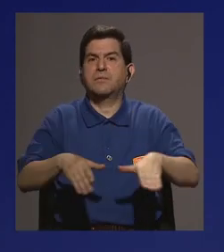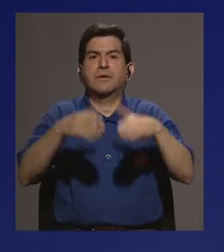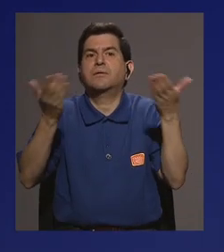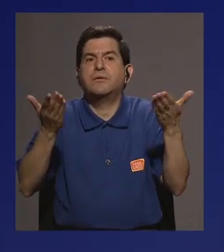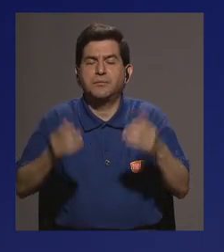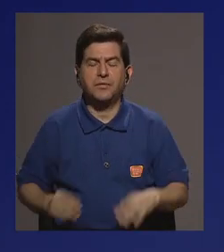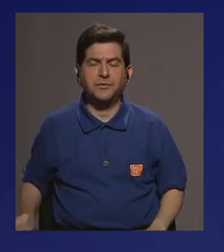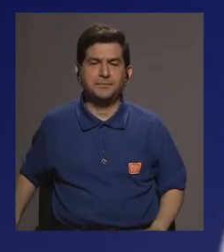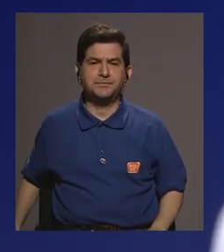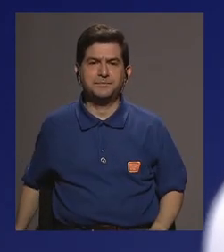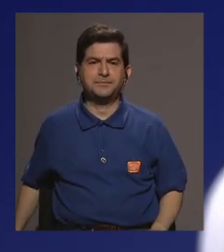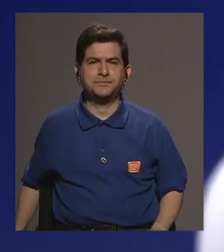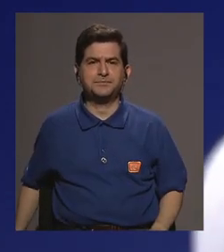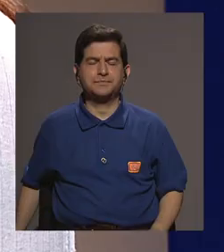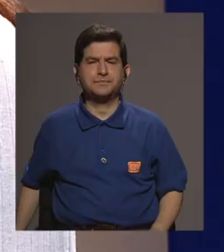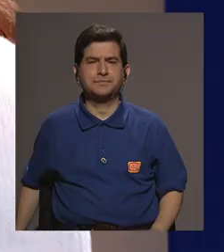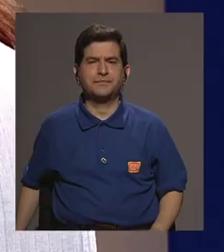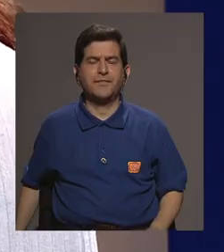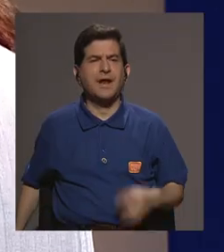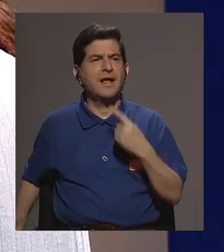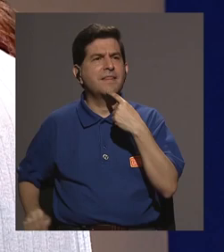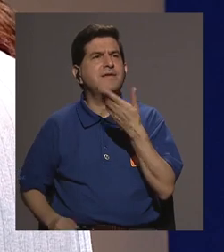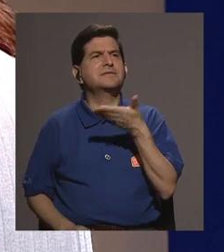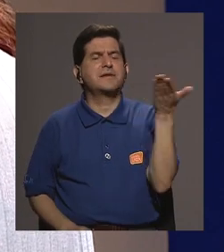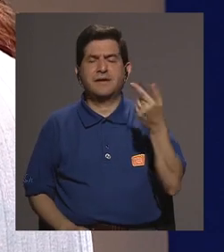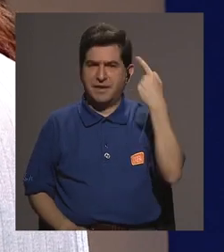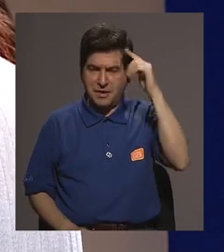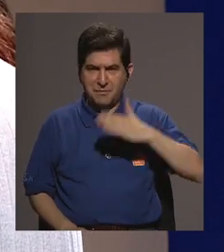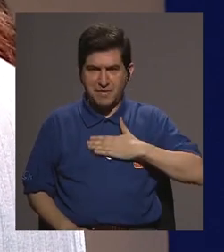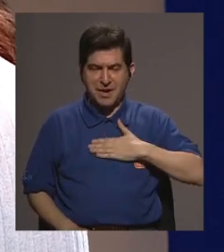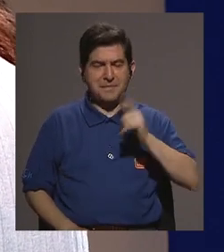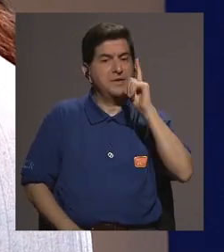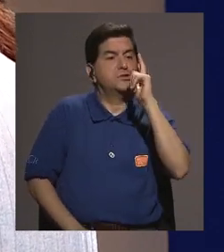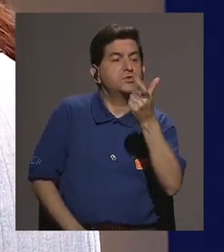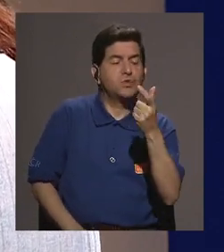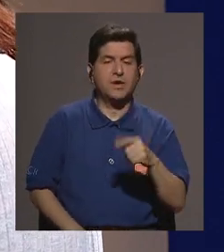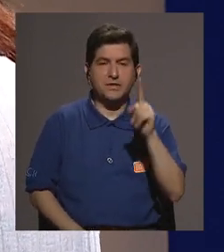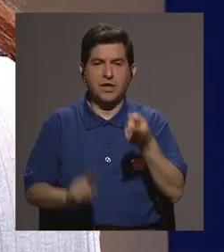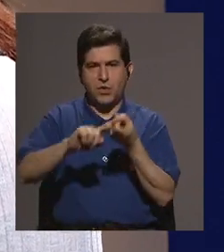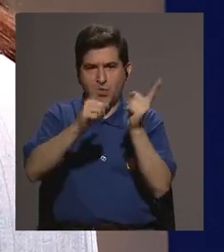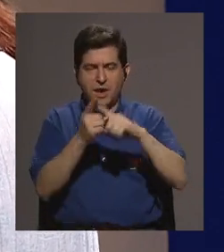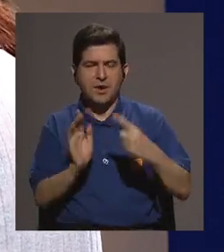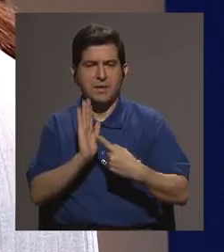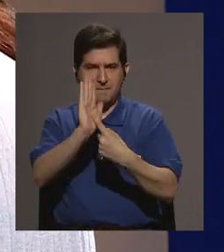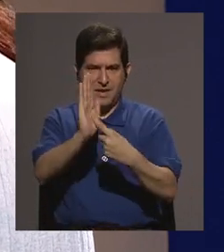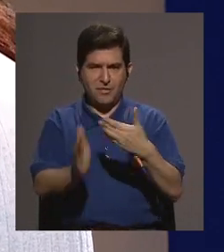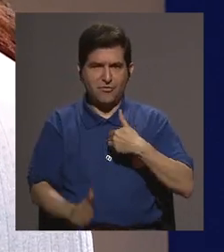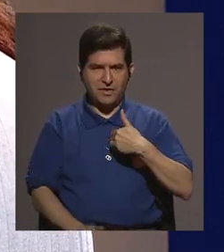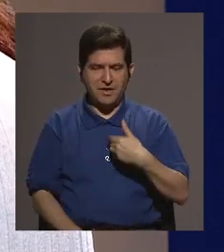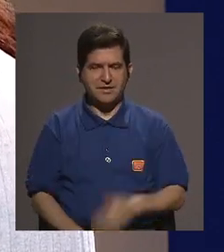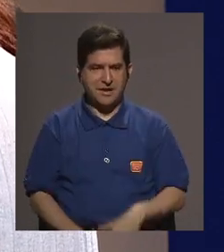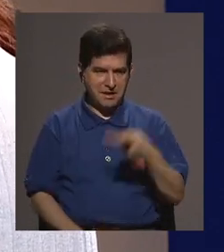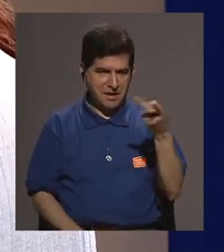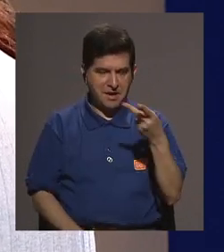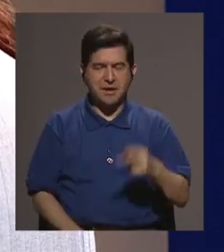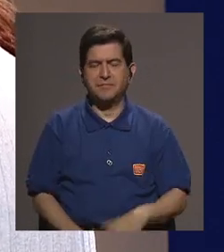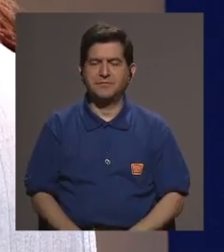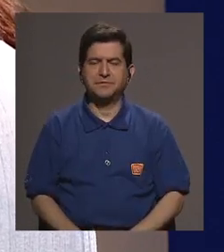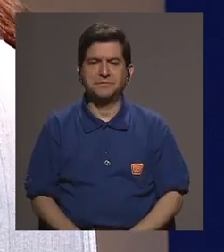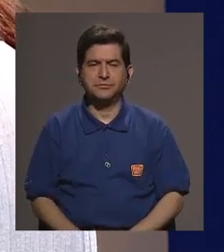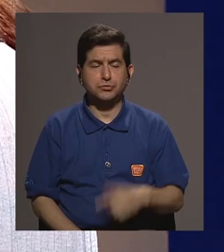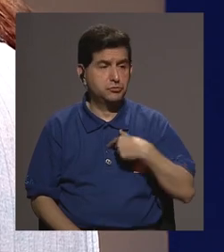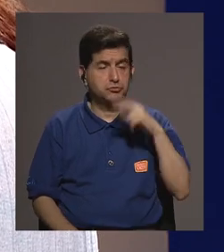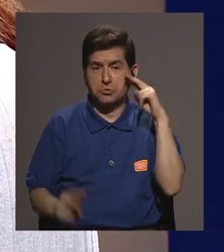película pues qué te digo para mí fue un golpe de suerte porque nos presentó un amigo que teníamos en común